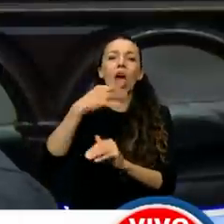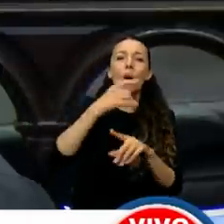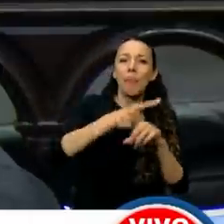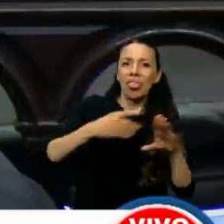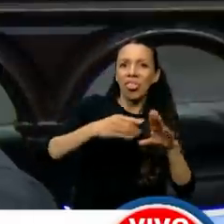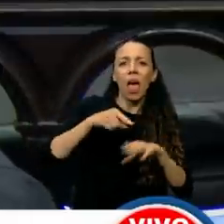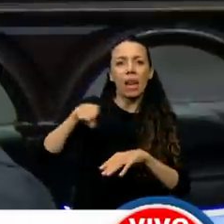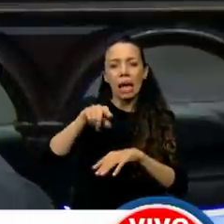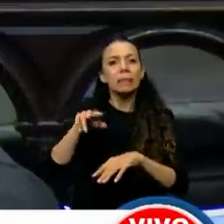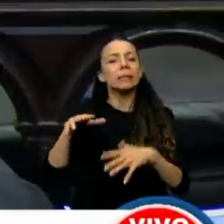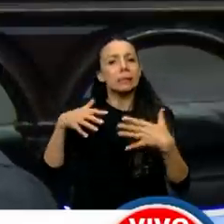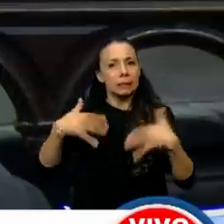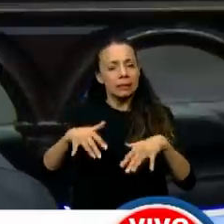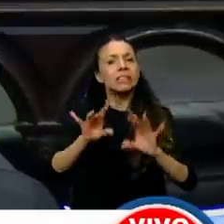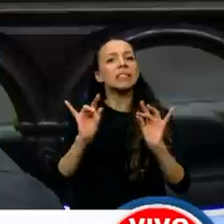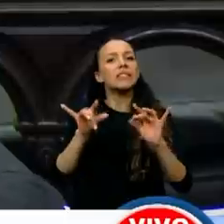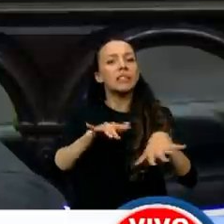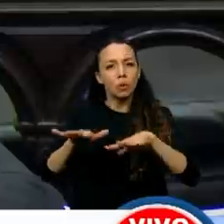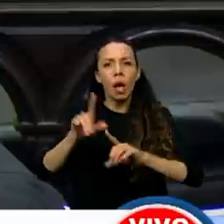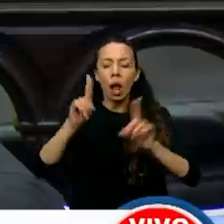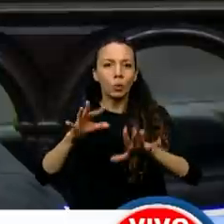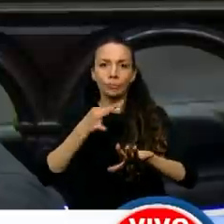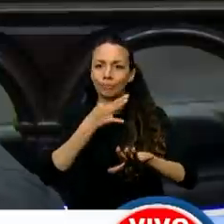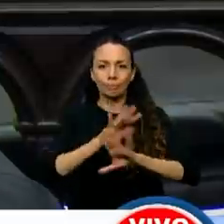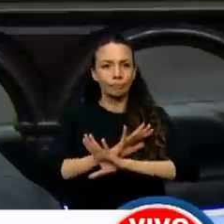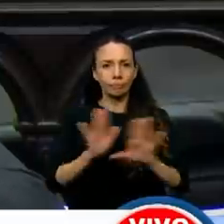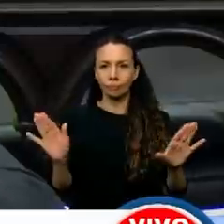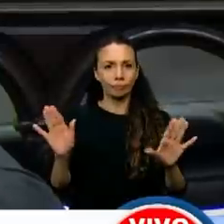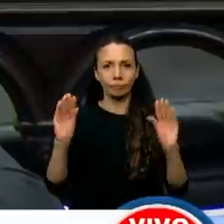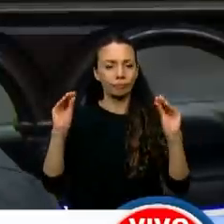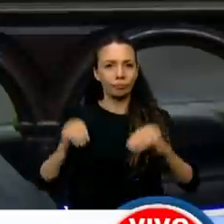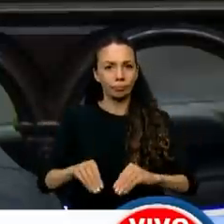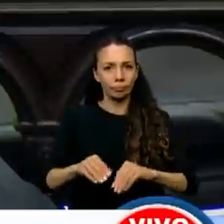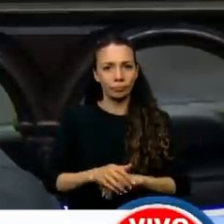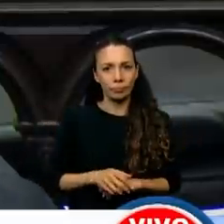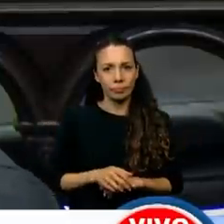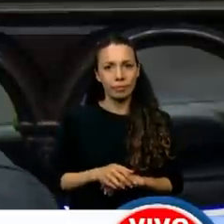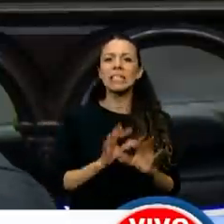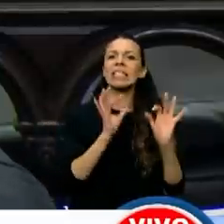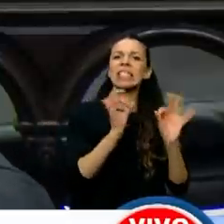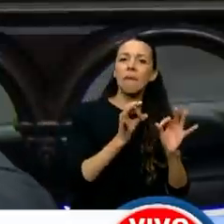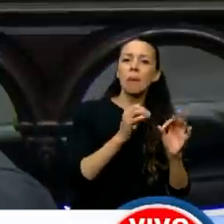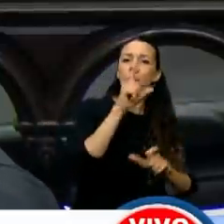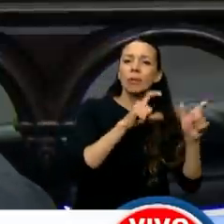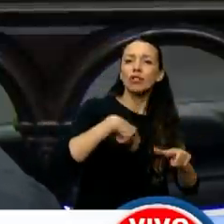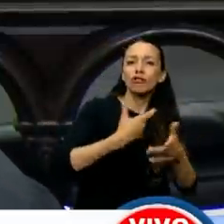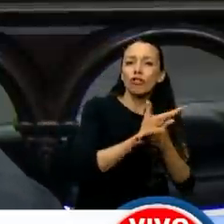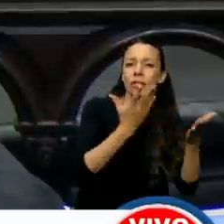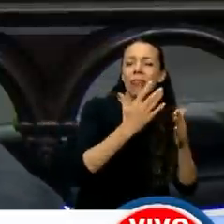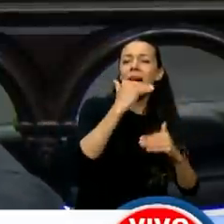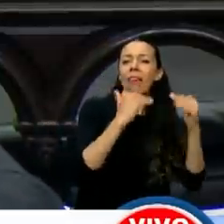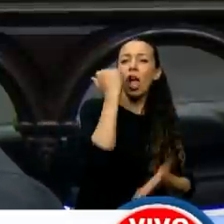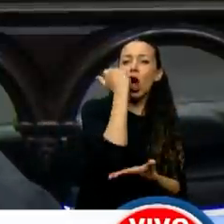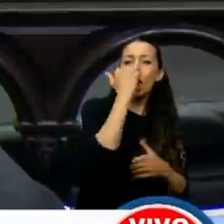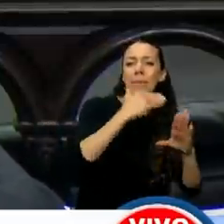realmente difícil en muchos casos agobiantes todos sabemos que los sectores medios de la sociedad que están haciendo un esfuerzo enorme